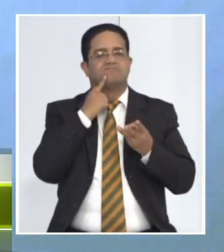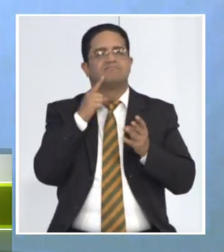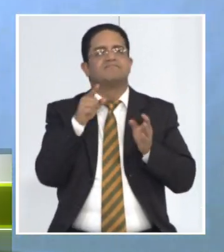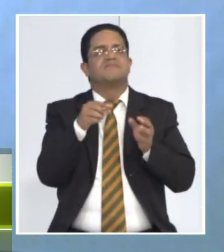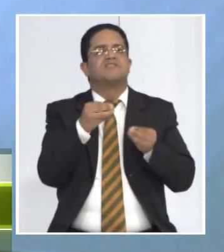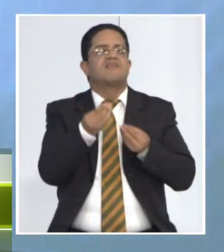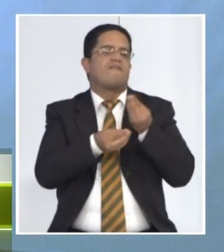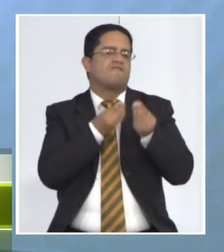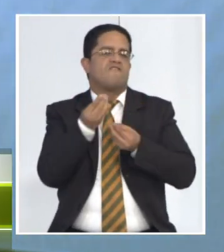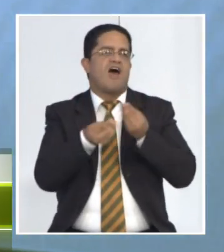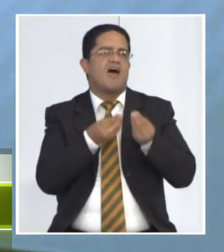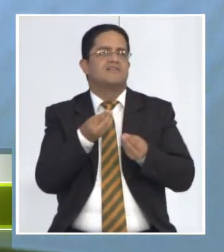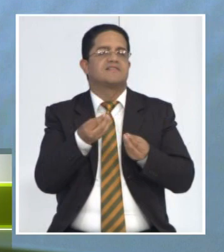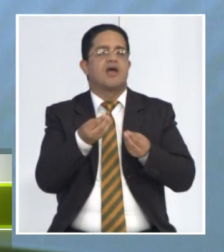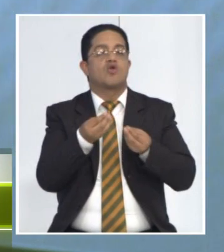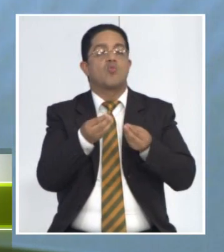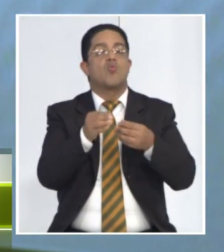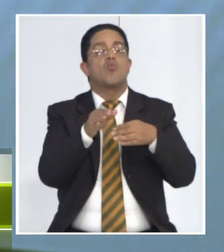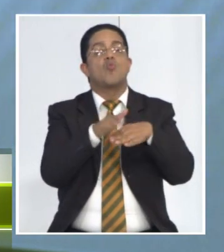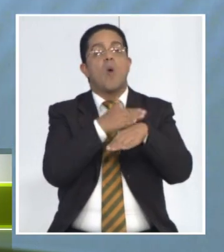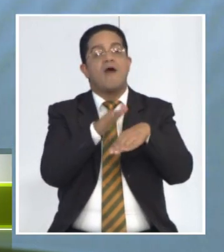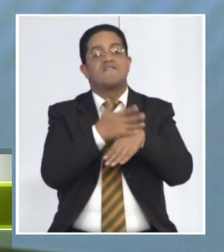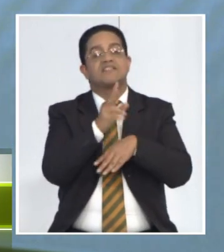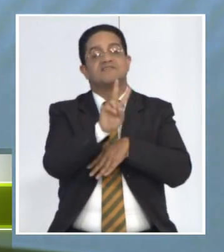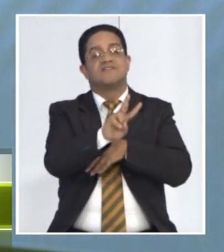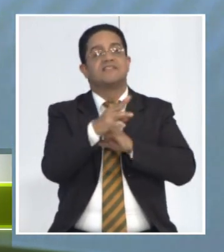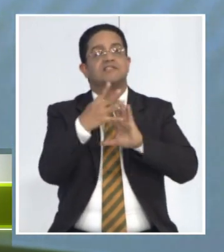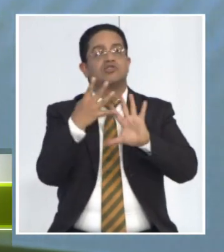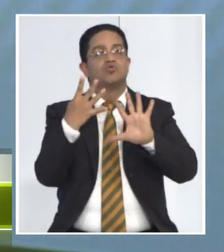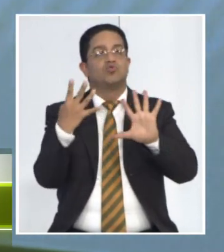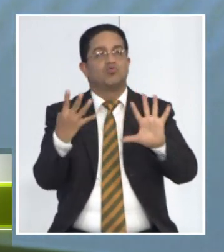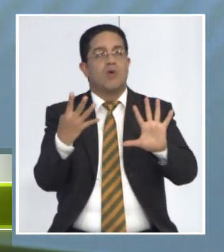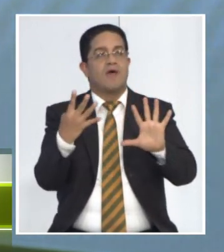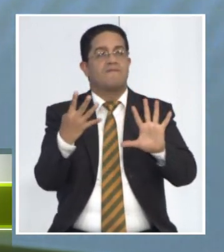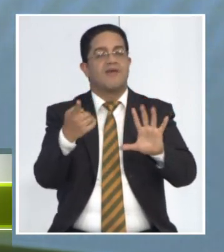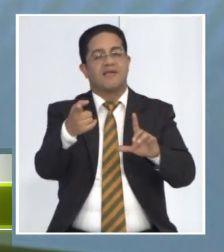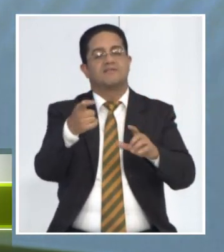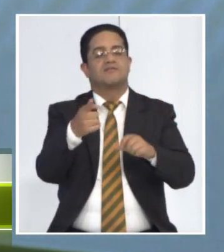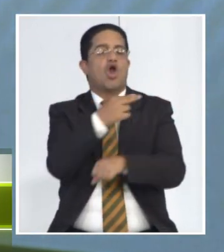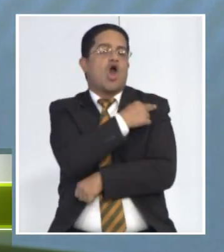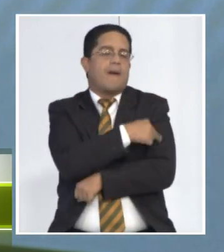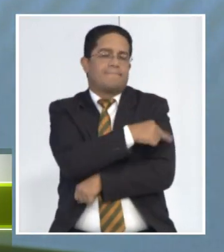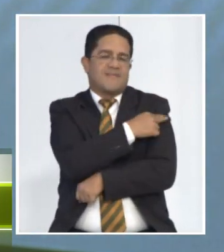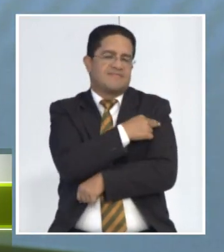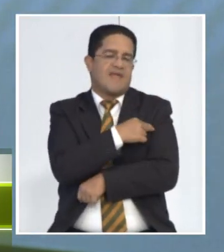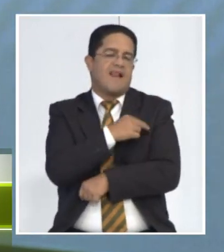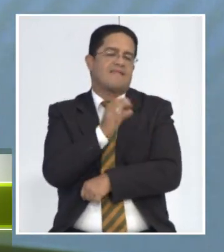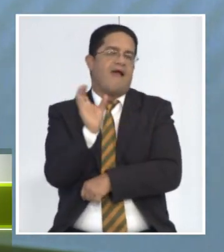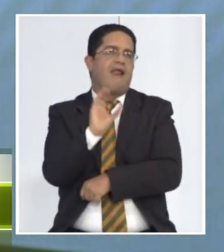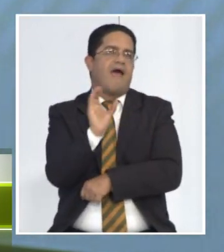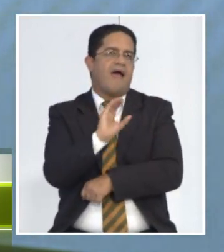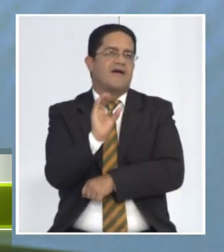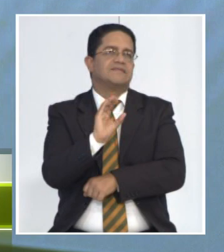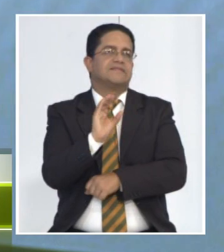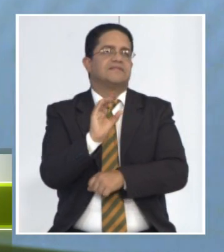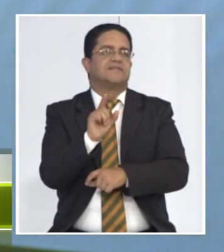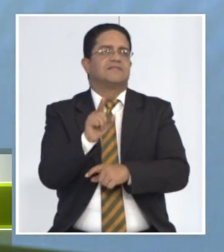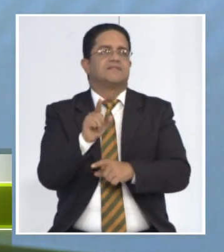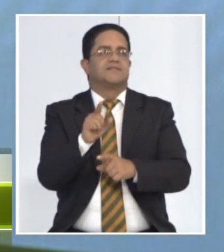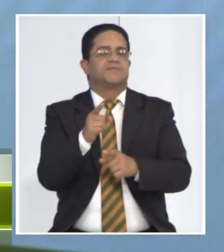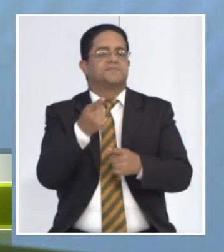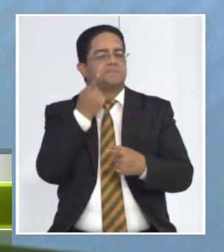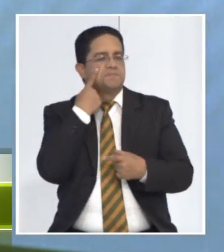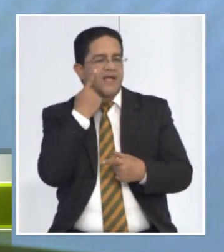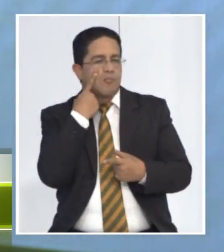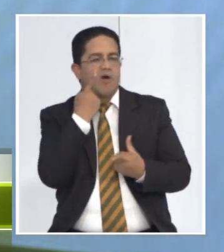cabo el jueves 29 en el Hospital de Clínicas Caracas. Vamos a tener casos en vivo de